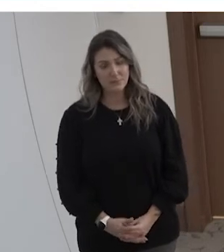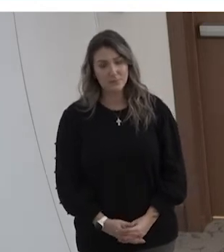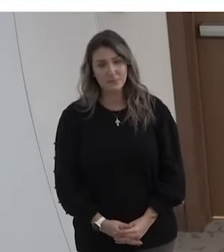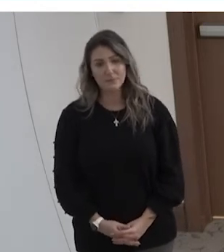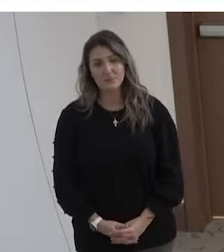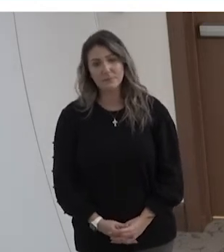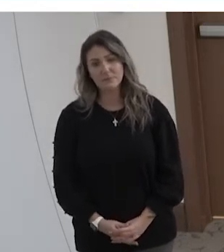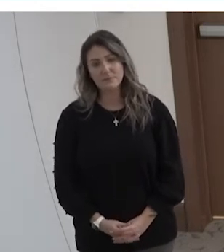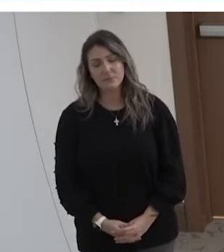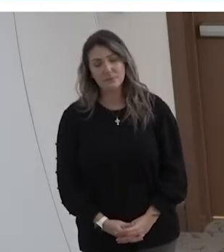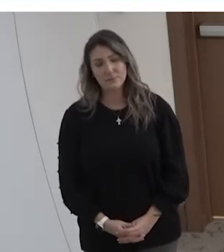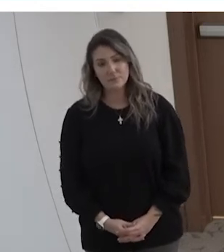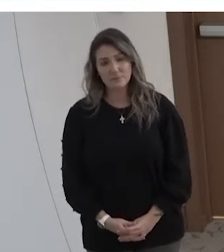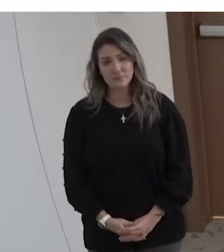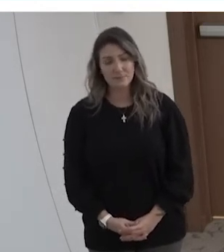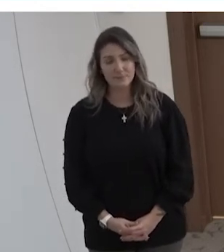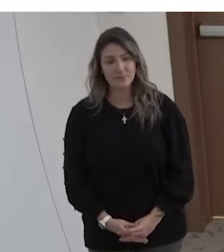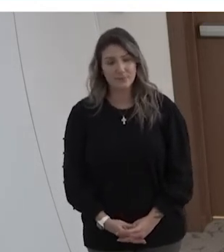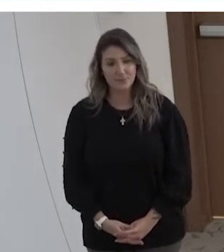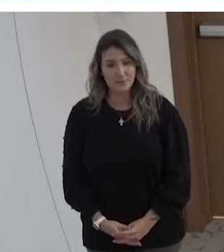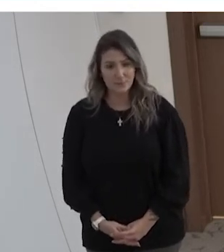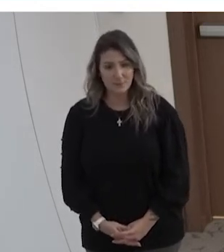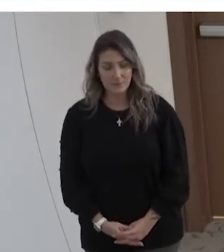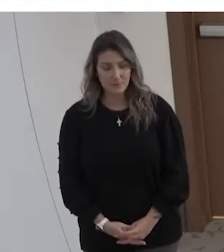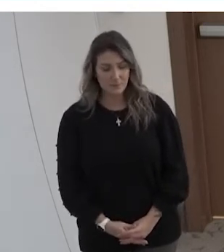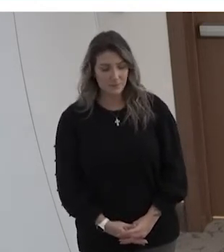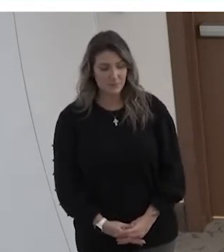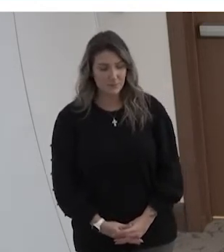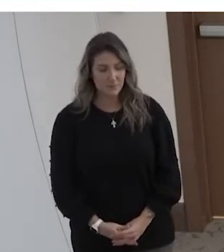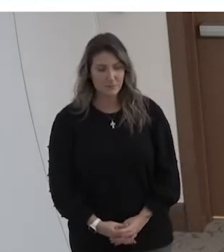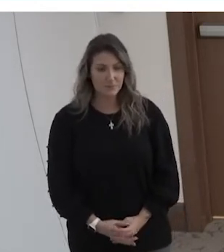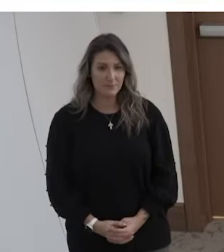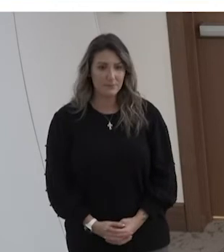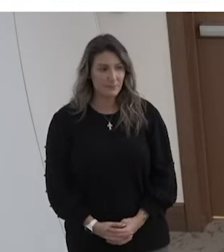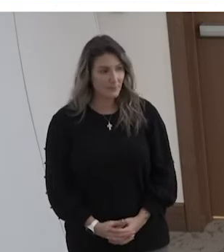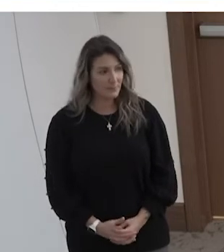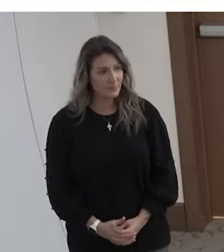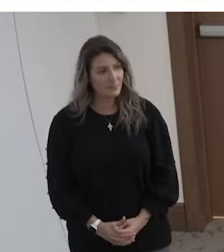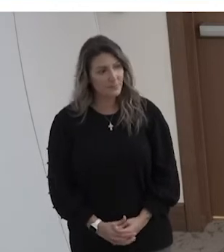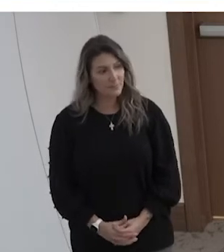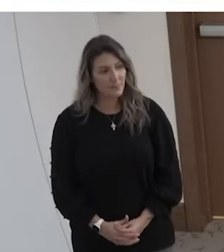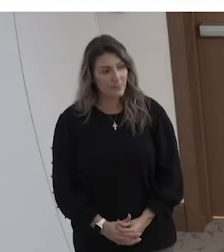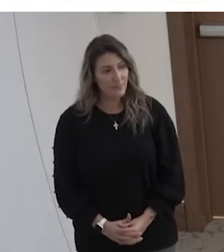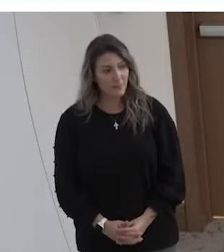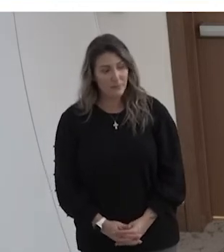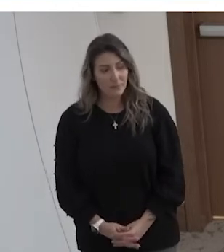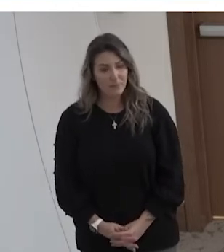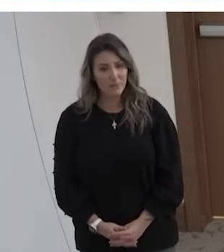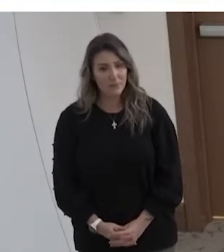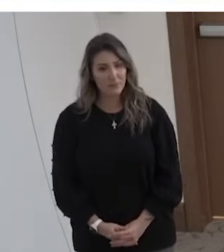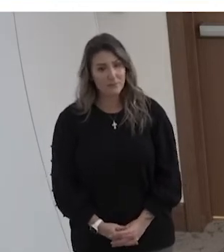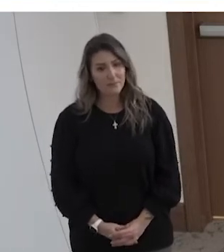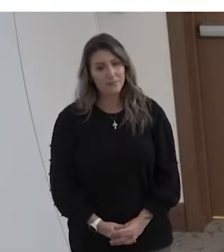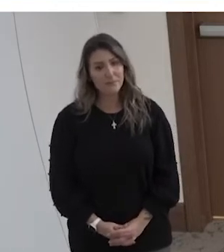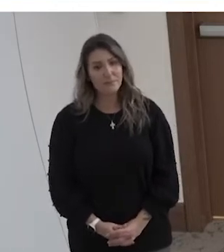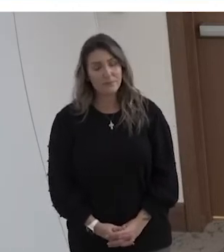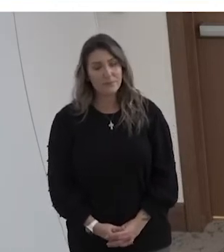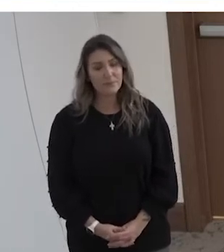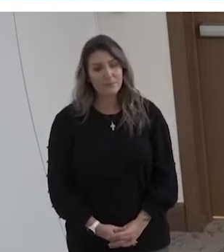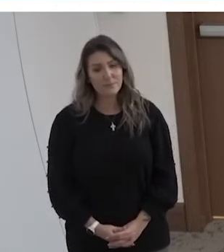la vacuna del COVID-19 produce un riesgo de miocarditis